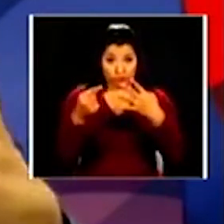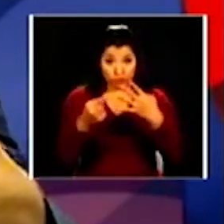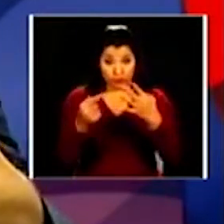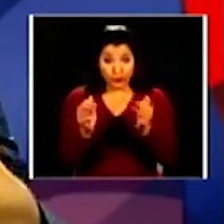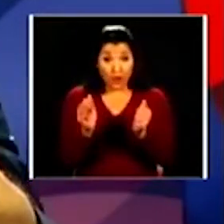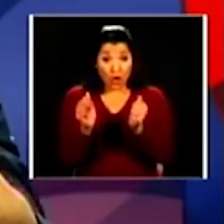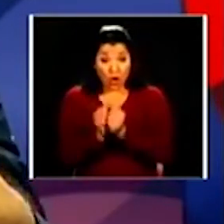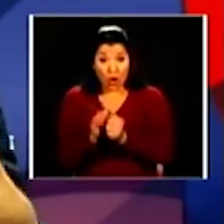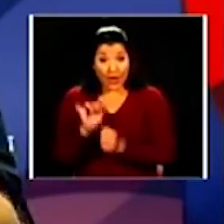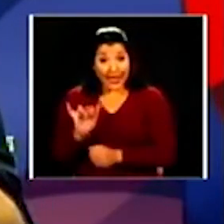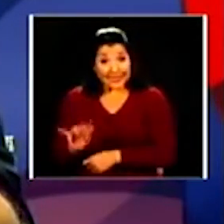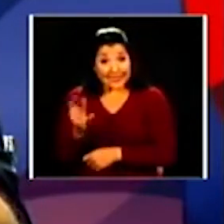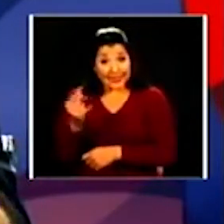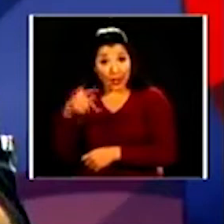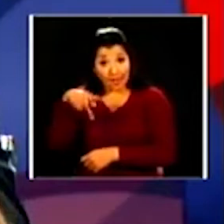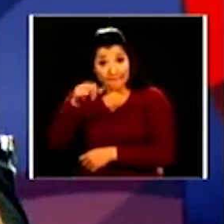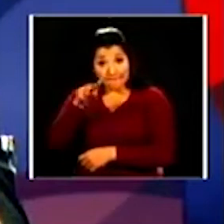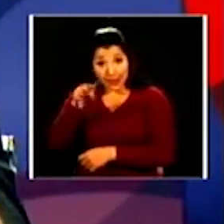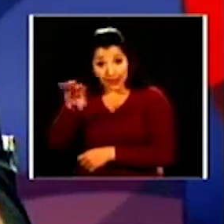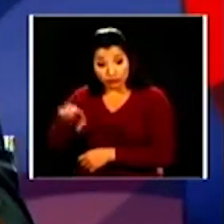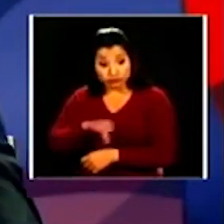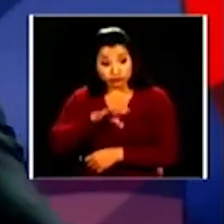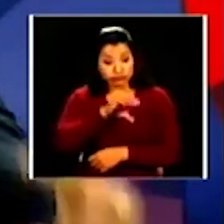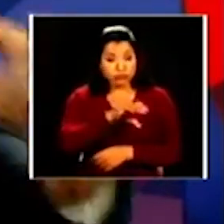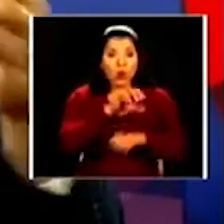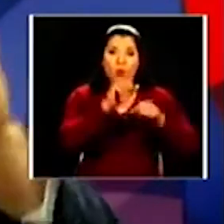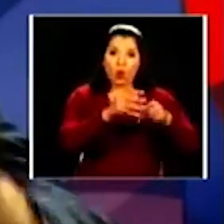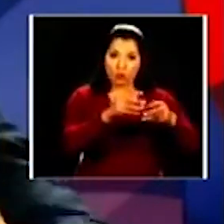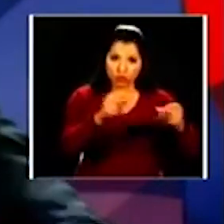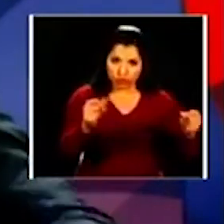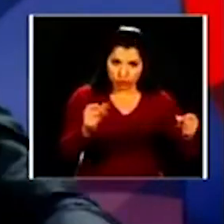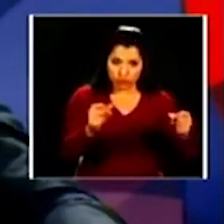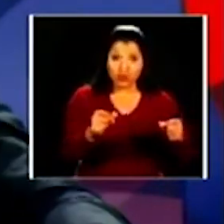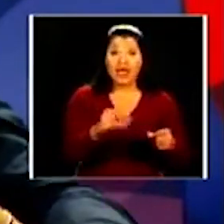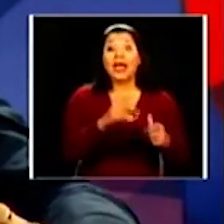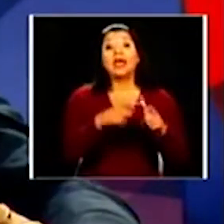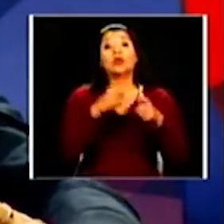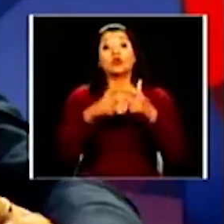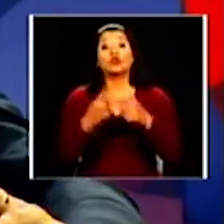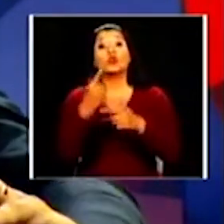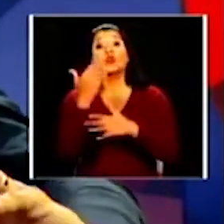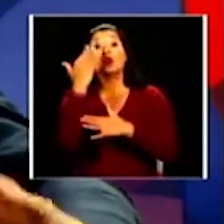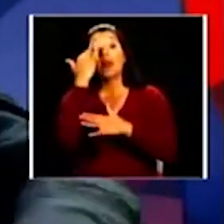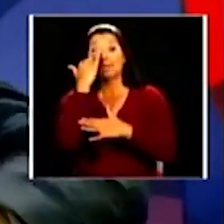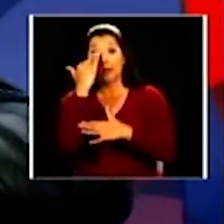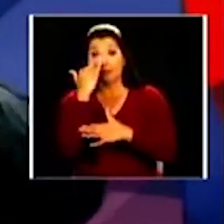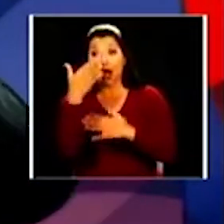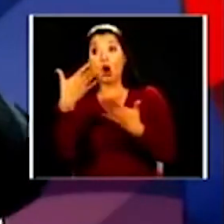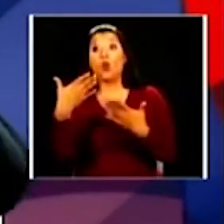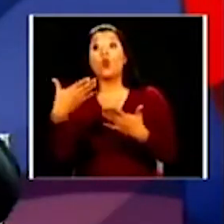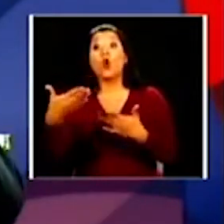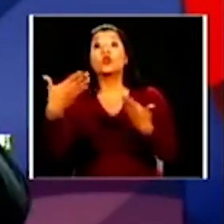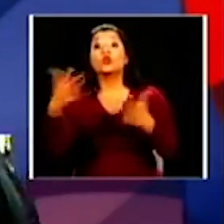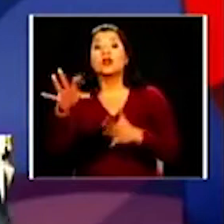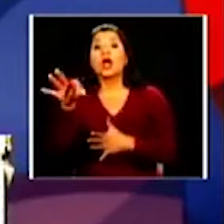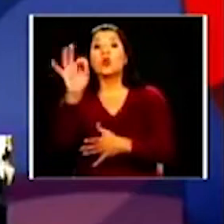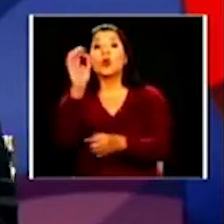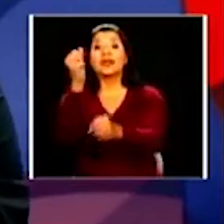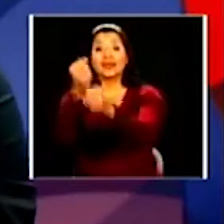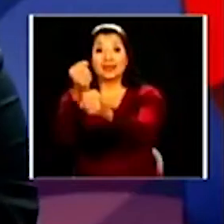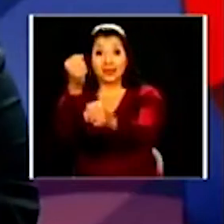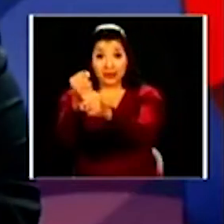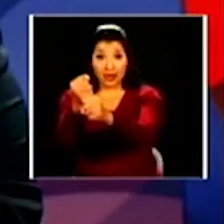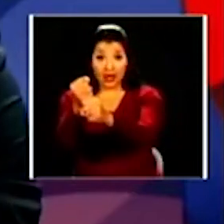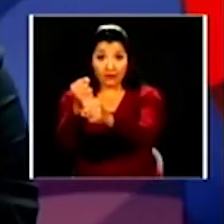ese problema y pasamos a modalidades copago. Una madre que tiene necesidad, una vez que obtiene un trabajo, pasa a otra modalidad que podría